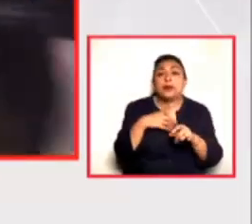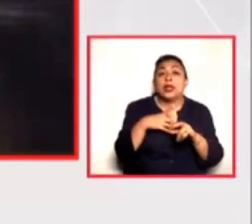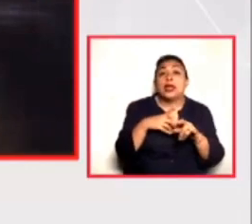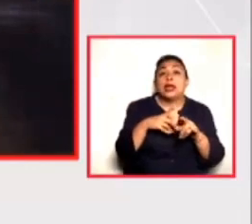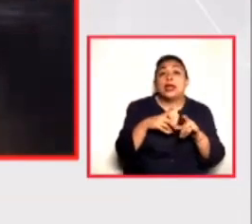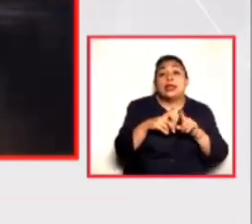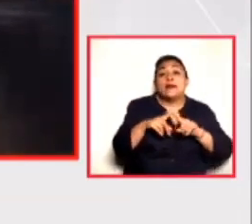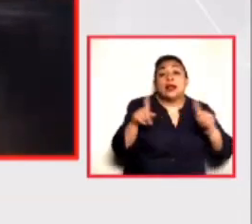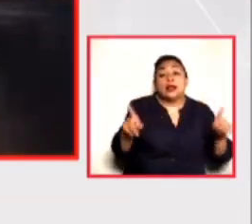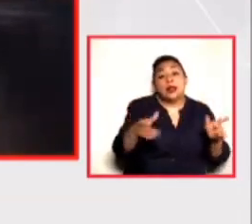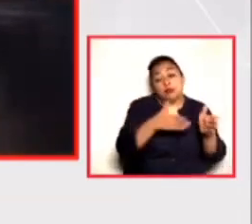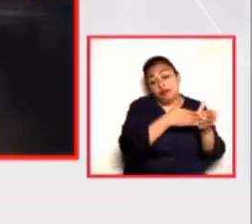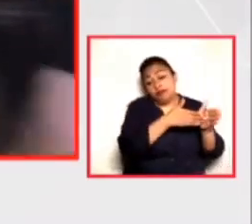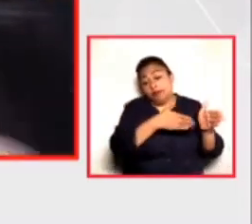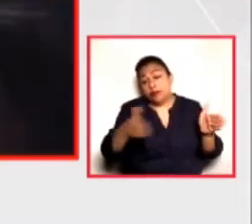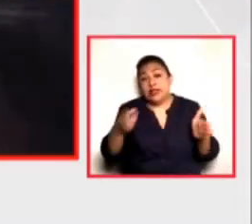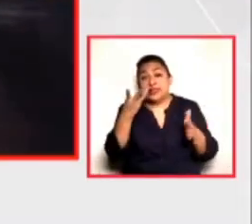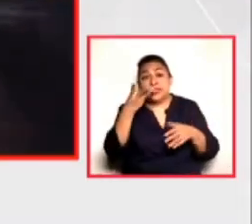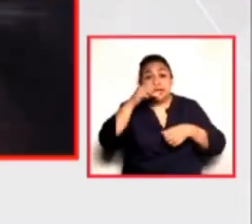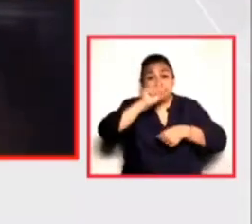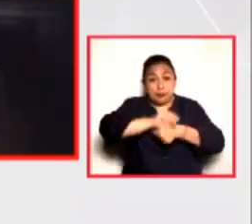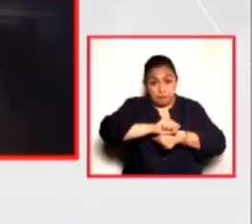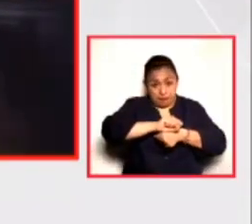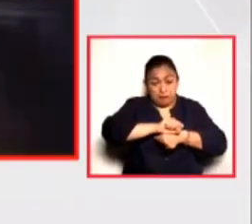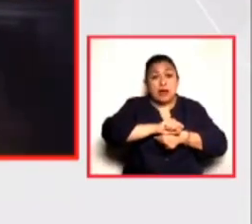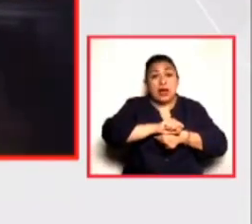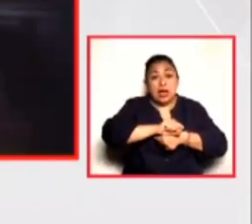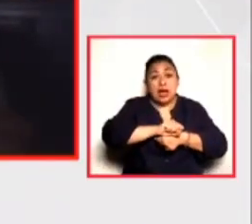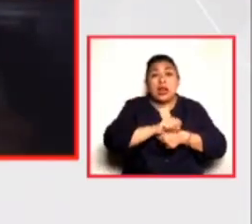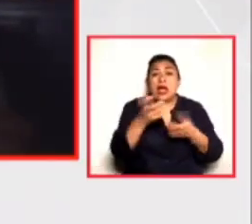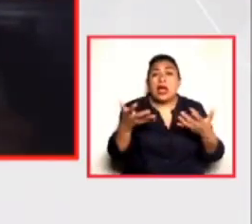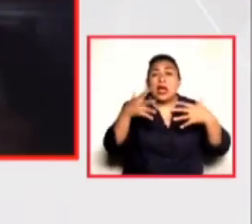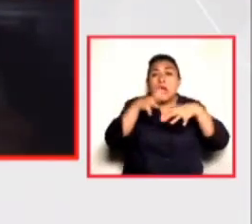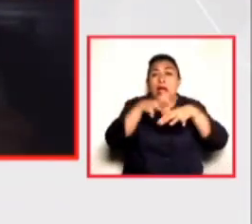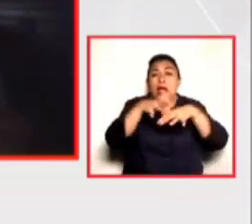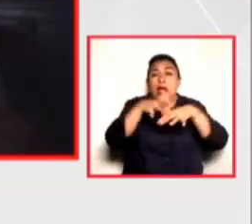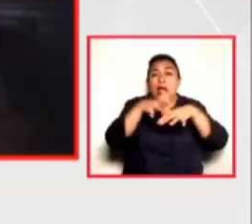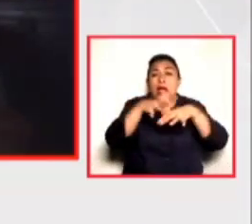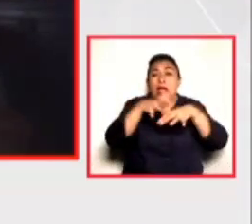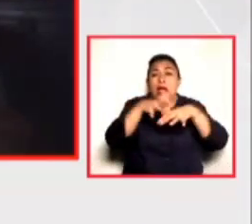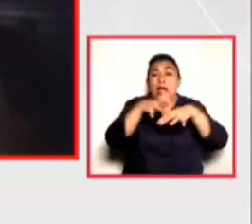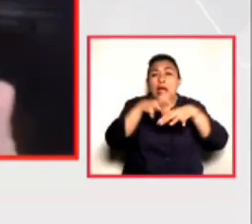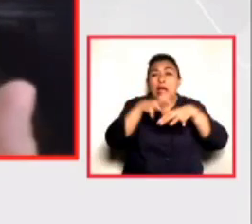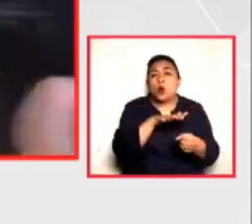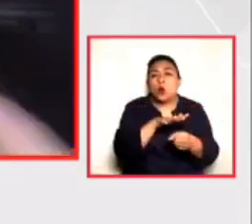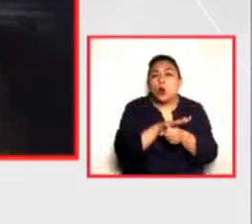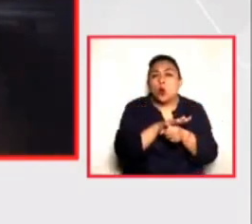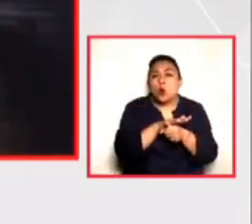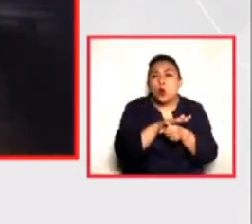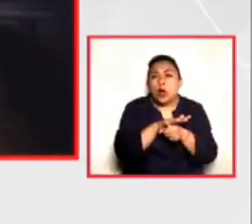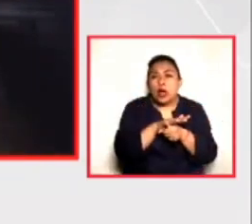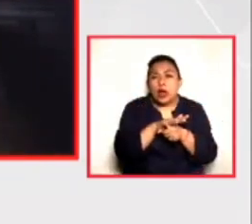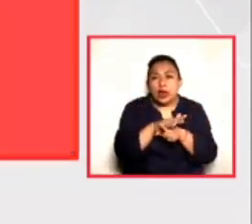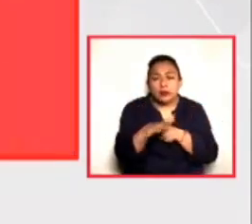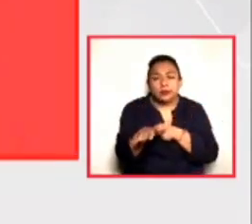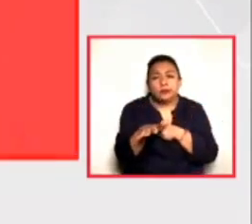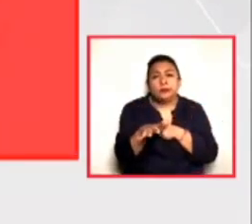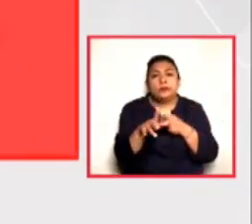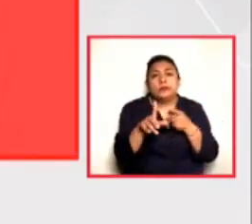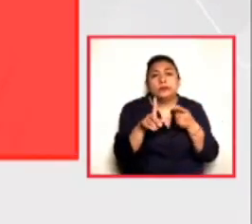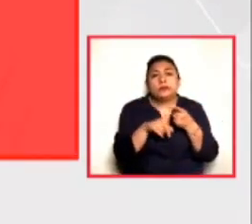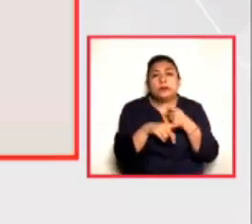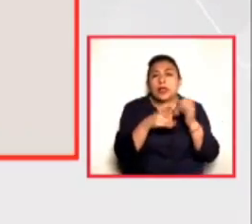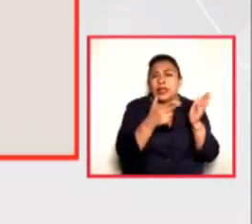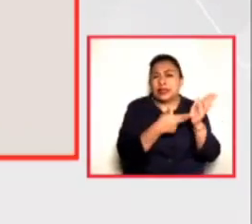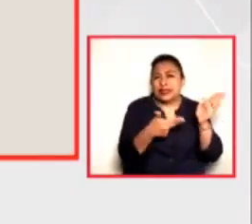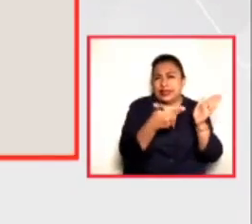lo largo de 3 semanas y vamos a combinar nuestras secciones de talleres, vamos